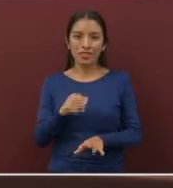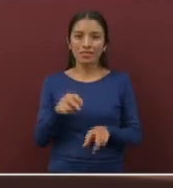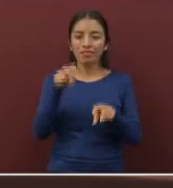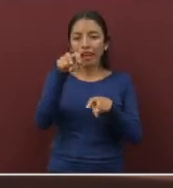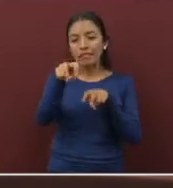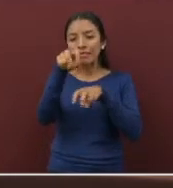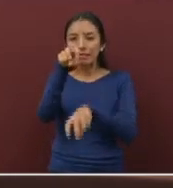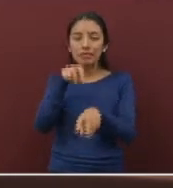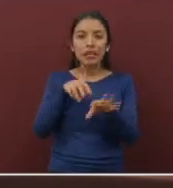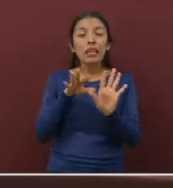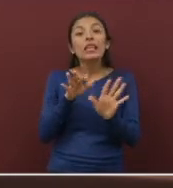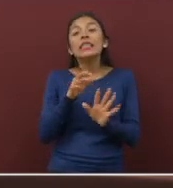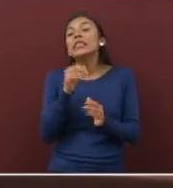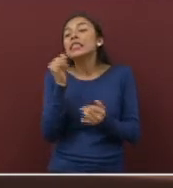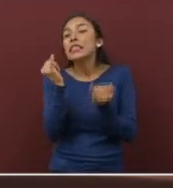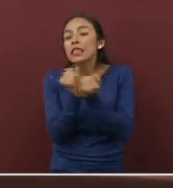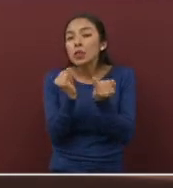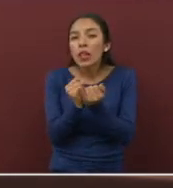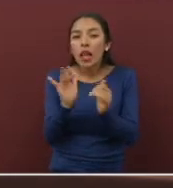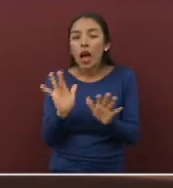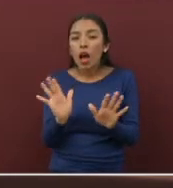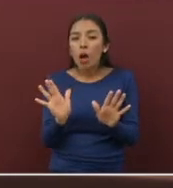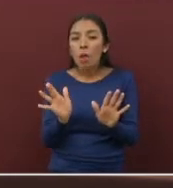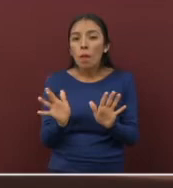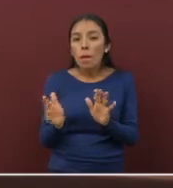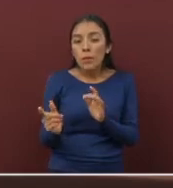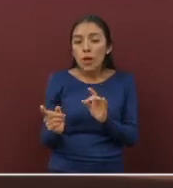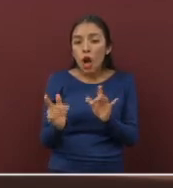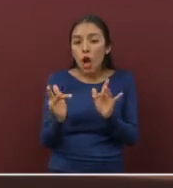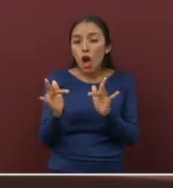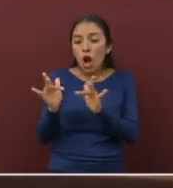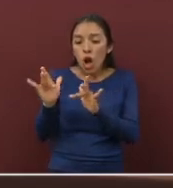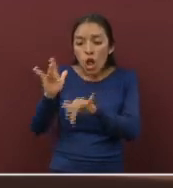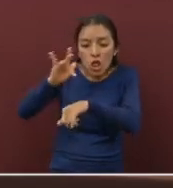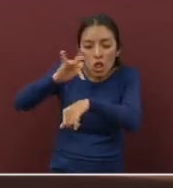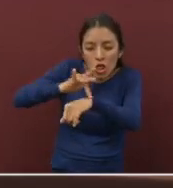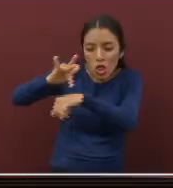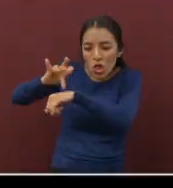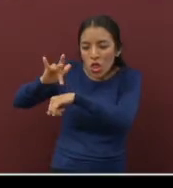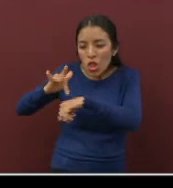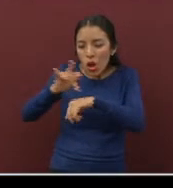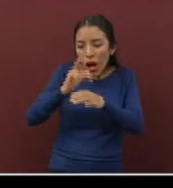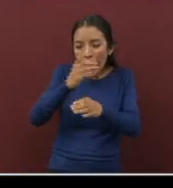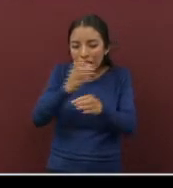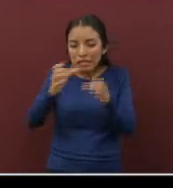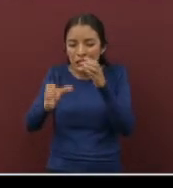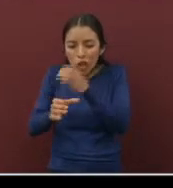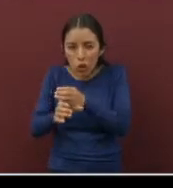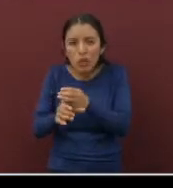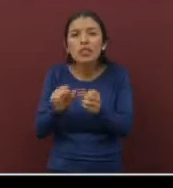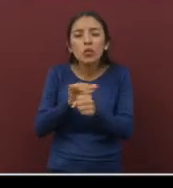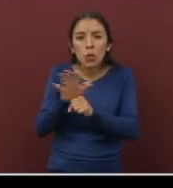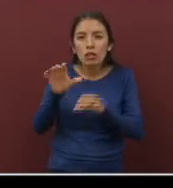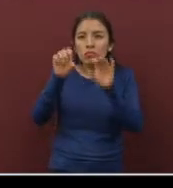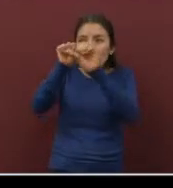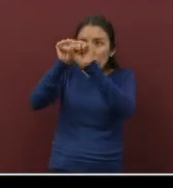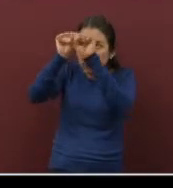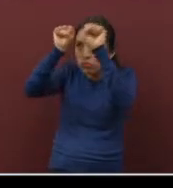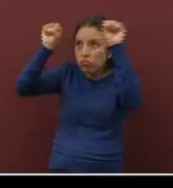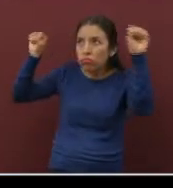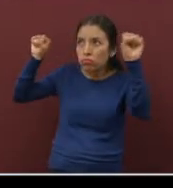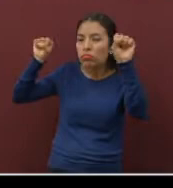la medida de lo posible tener contacto con las superficies que se tocan con frecuencia como pasamanos